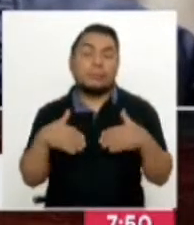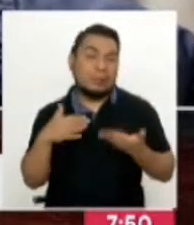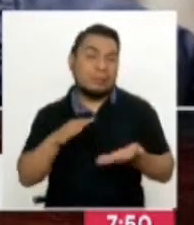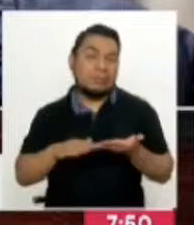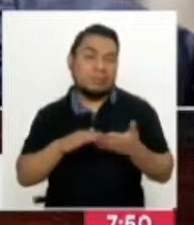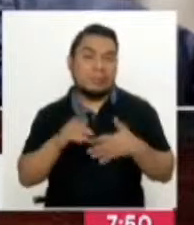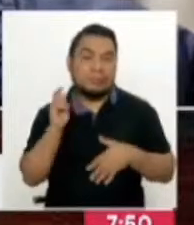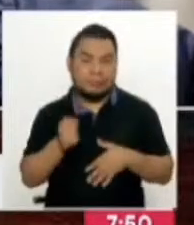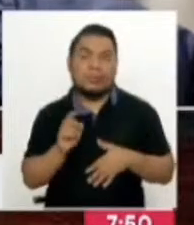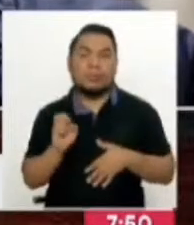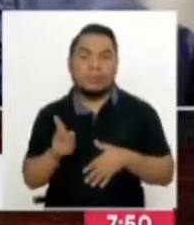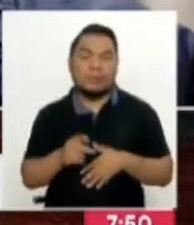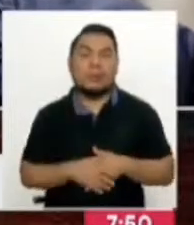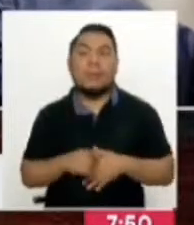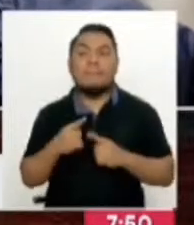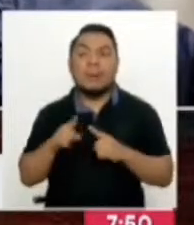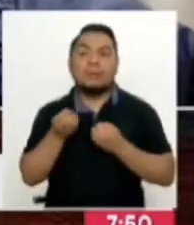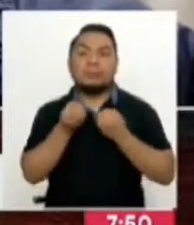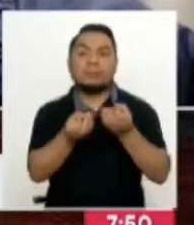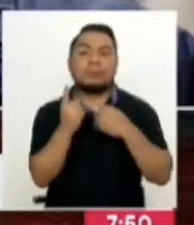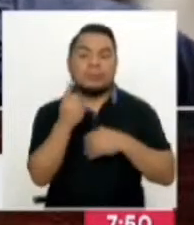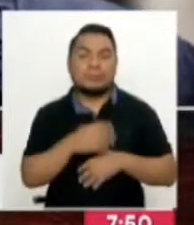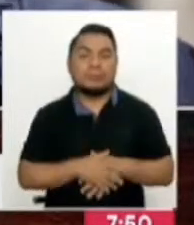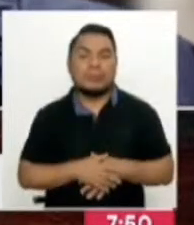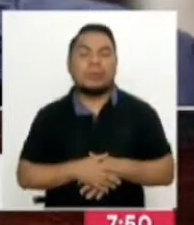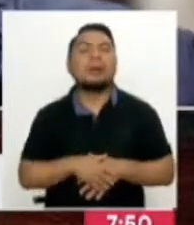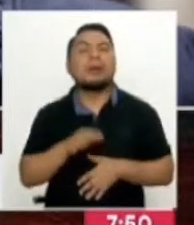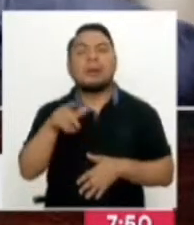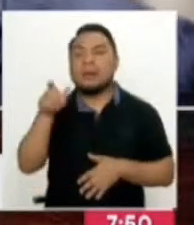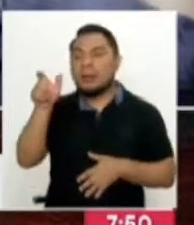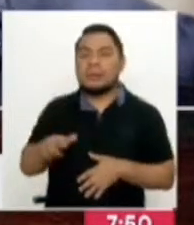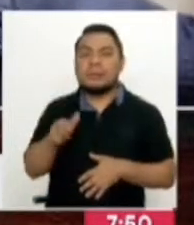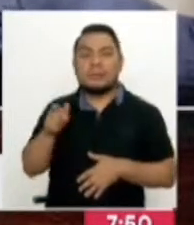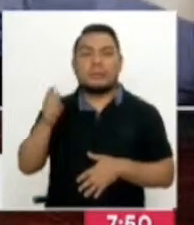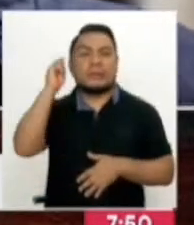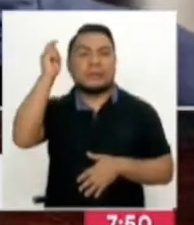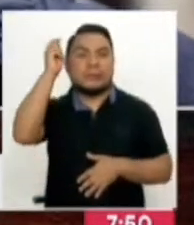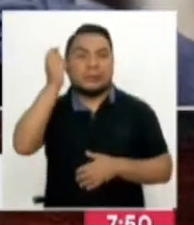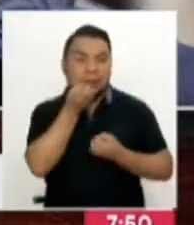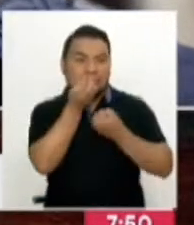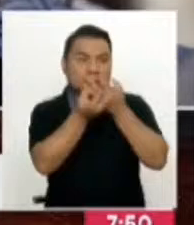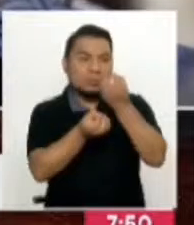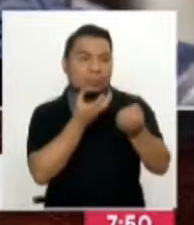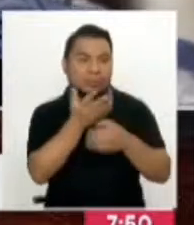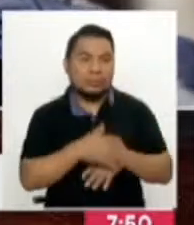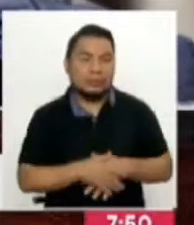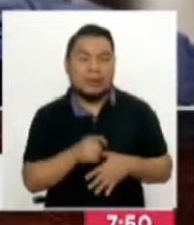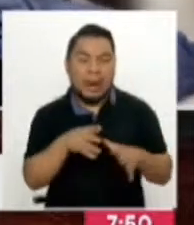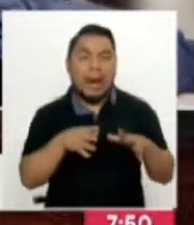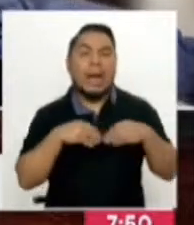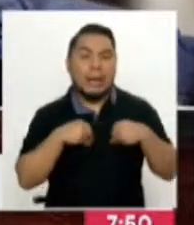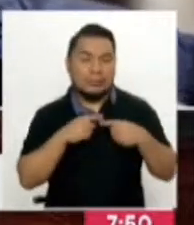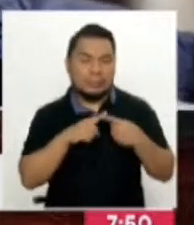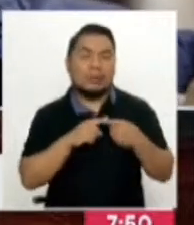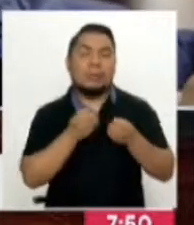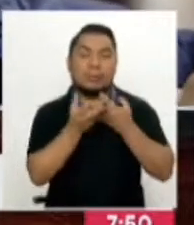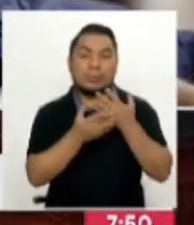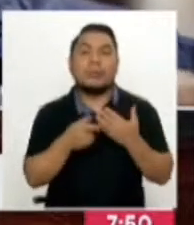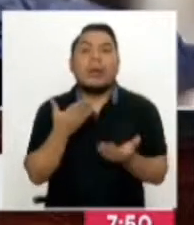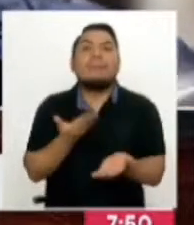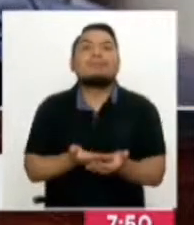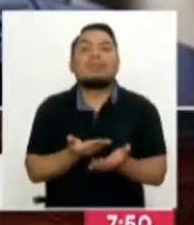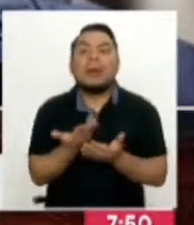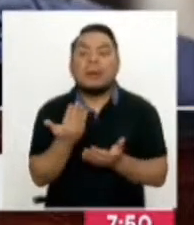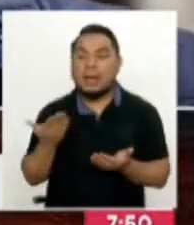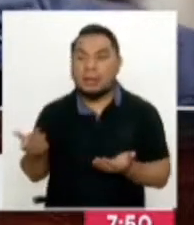fiscal. Ahora, esta información, en el caso de un colaborador eficaz, por ejemplo, que entrega a la fiscalía y ha sido debidamente corroborada y el